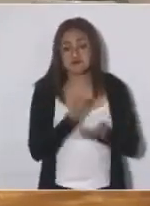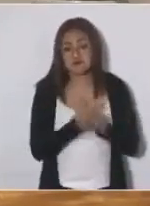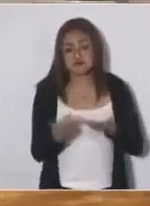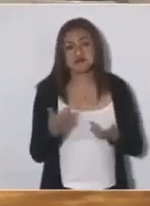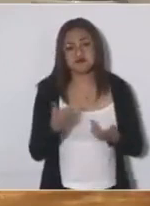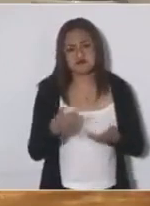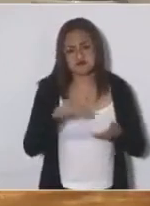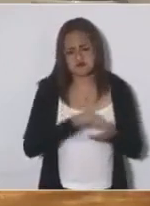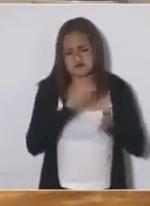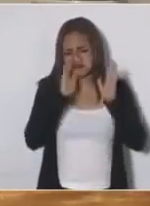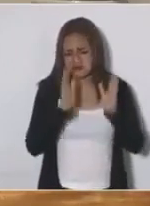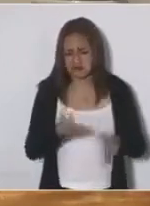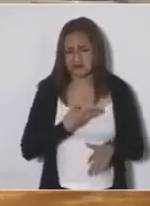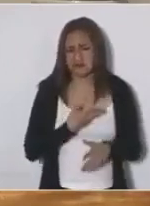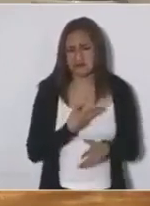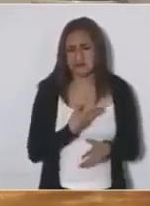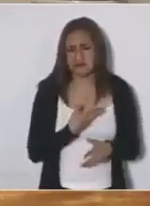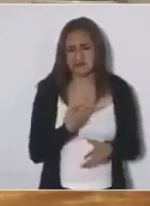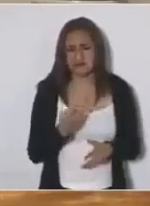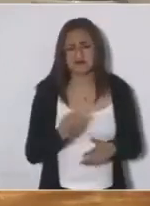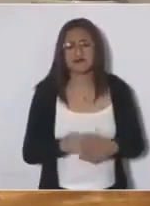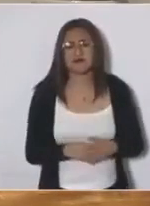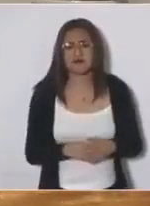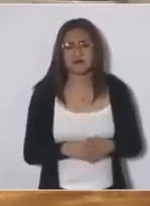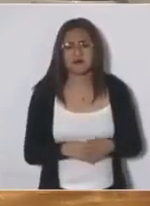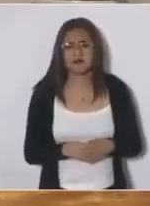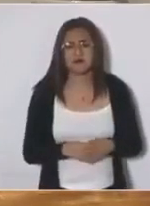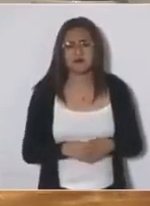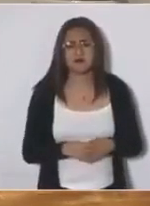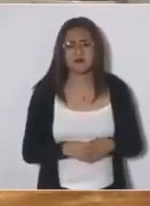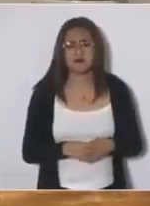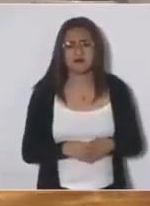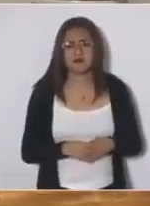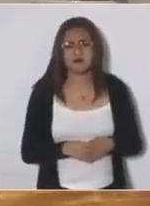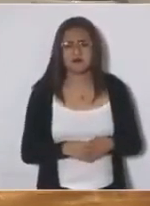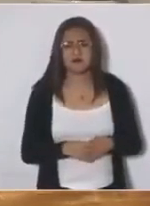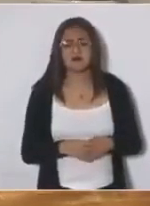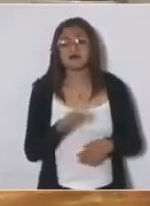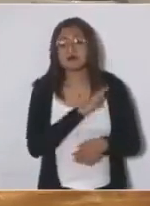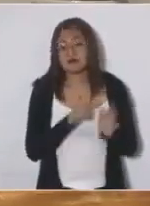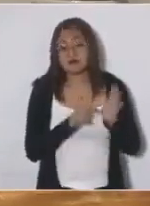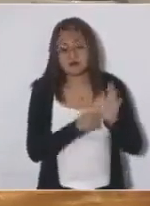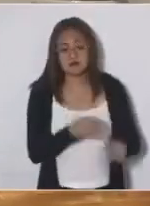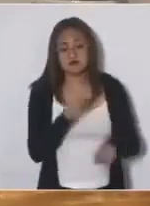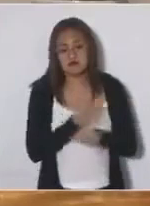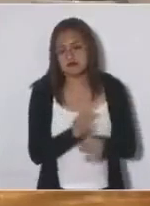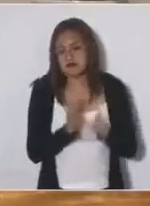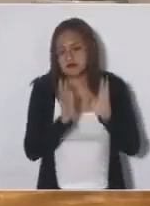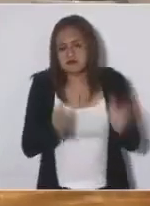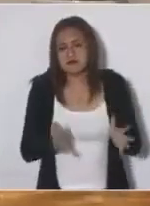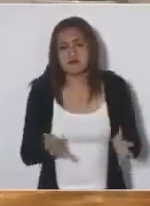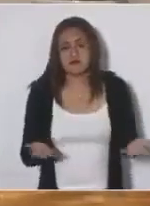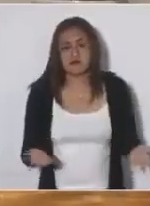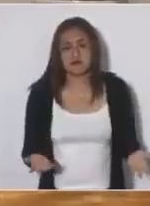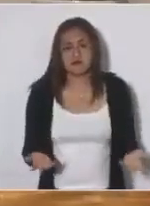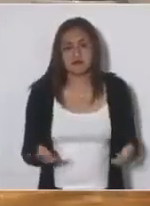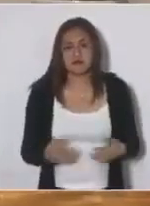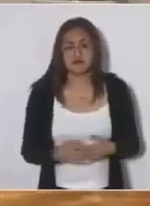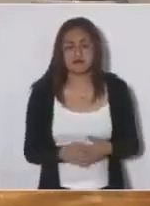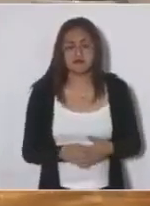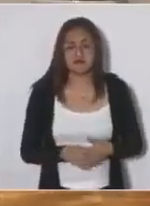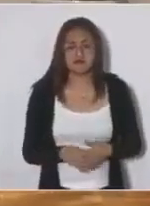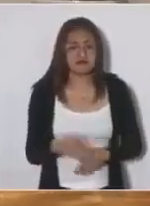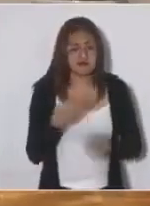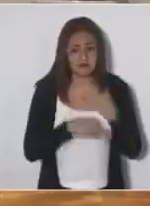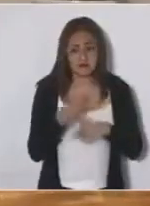escrito está por escrito o sea lo podemos exhibir en este momento está por escrito todos